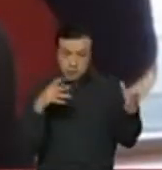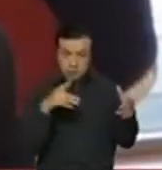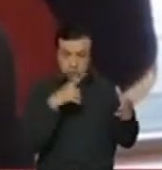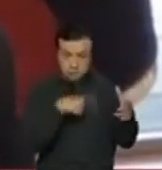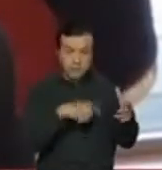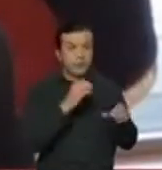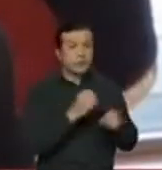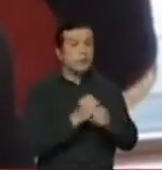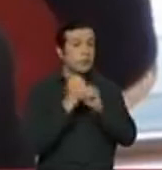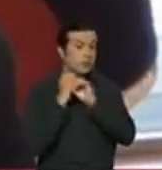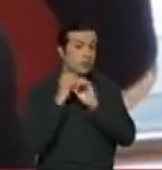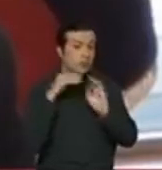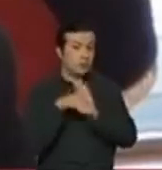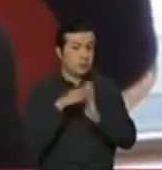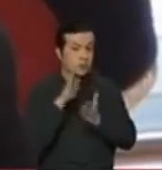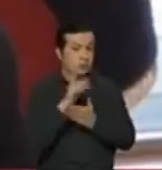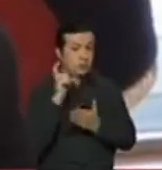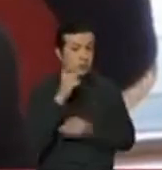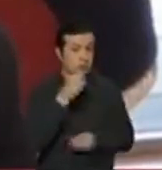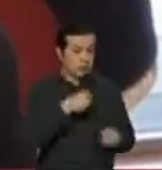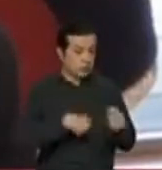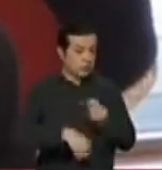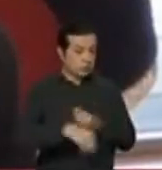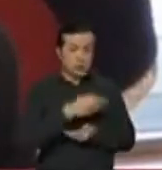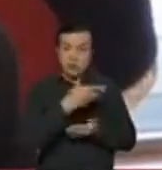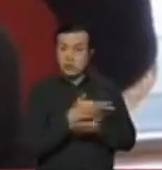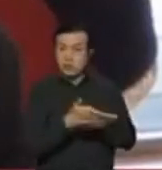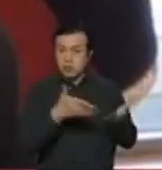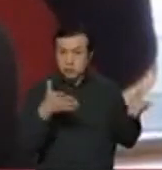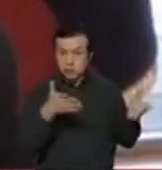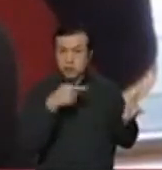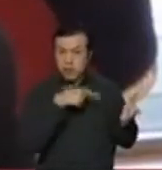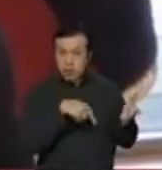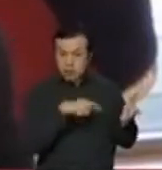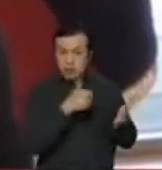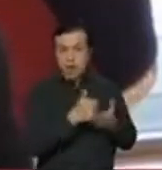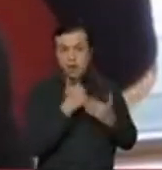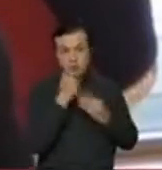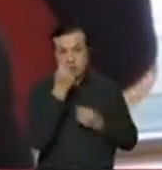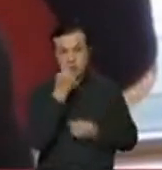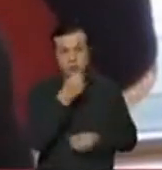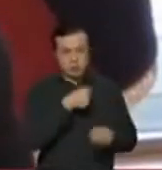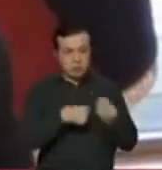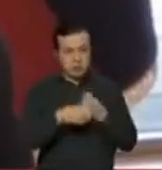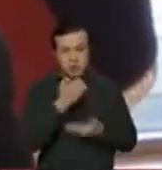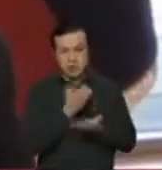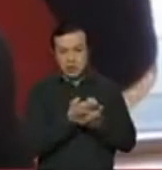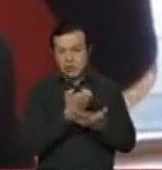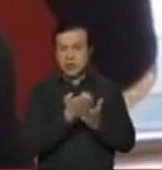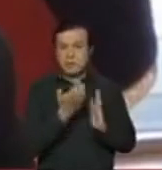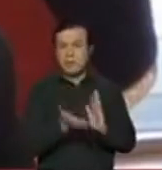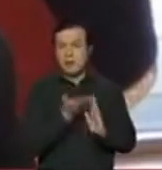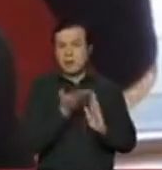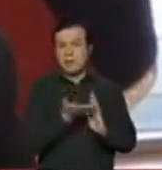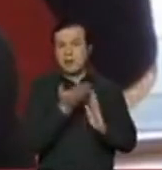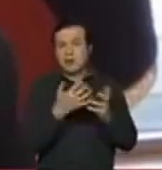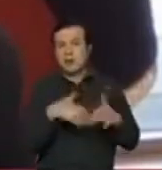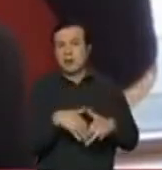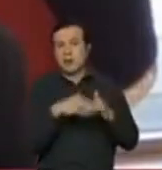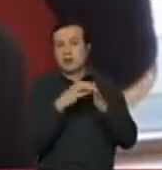una obligación del BIES, es y va a ser un mecanismo de recuperación económica, un mecanismo de,